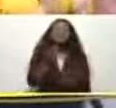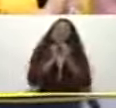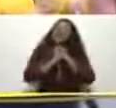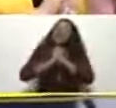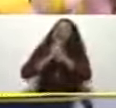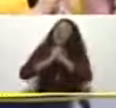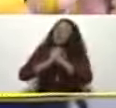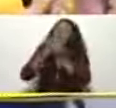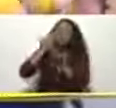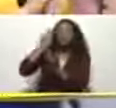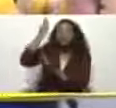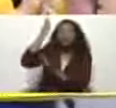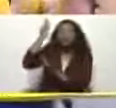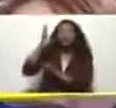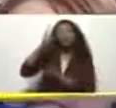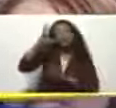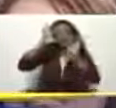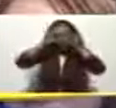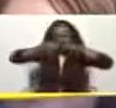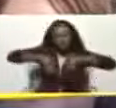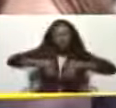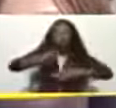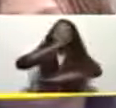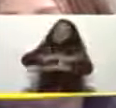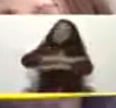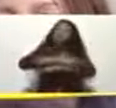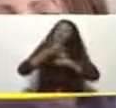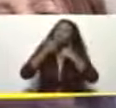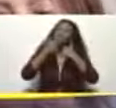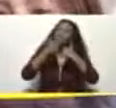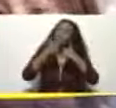oración, de reflexión y de acción.